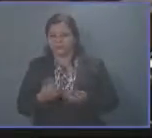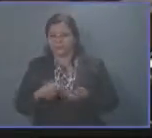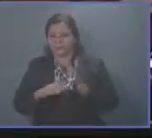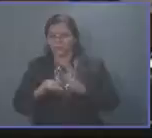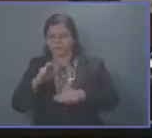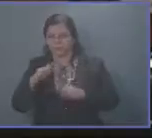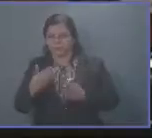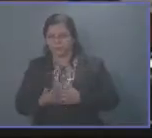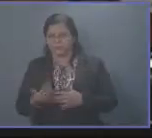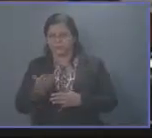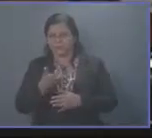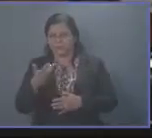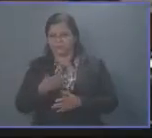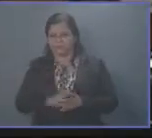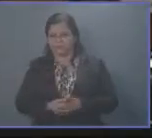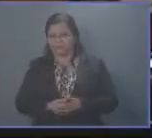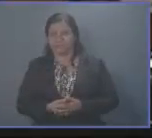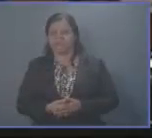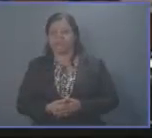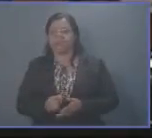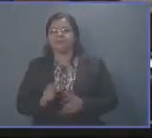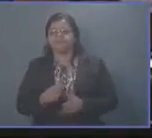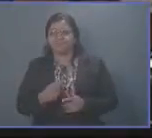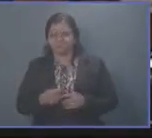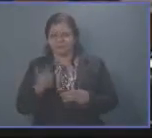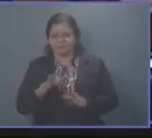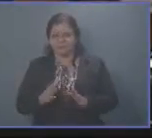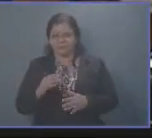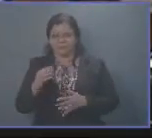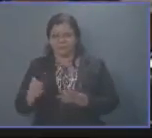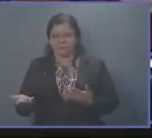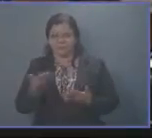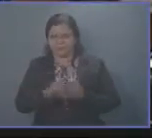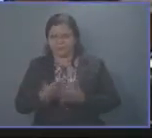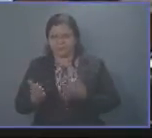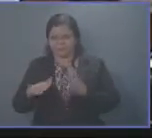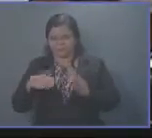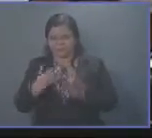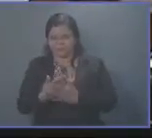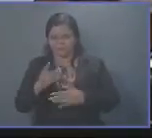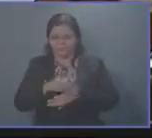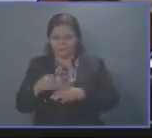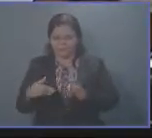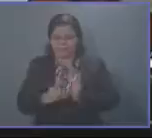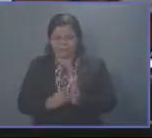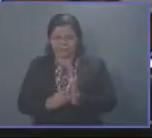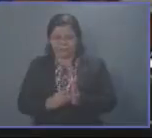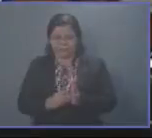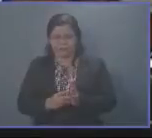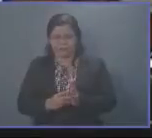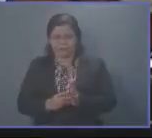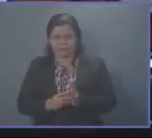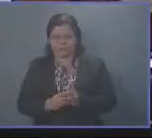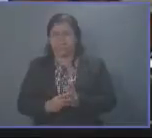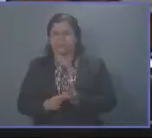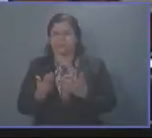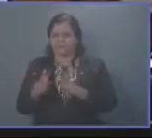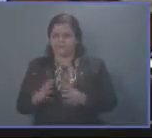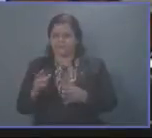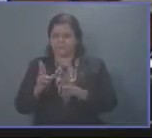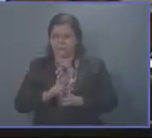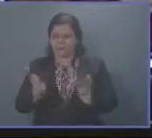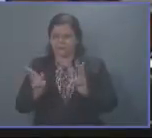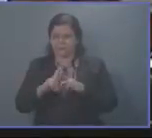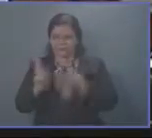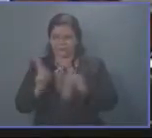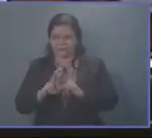uso de sus facultades constitucionales y a iniciativa de las y los diputados, decretan las siguientes